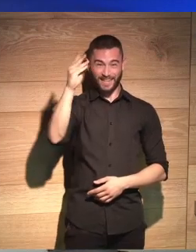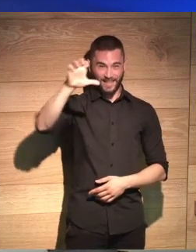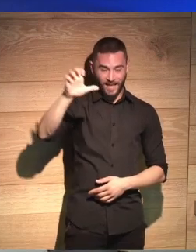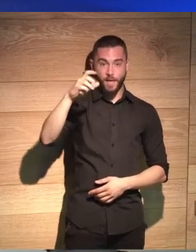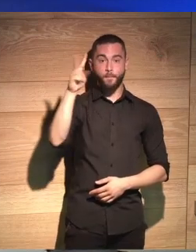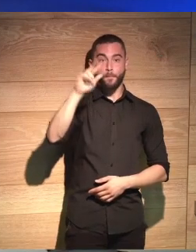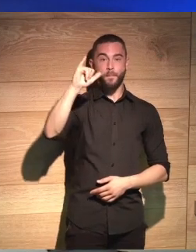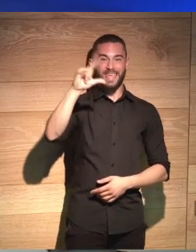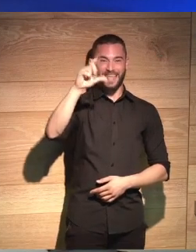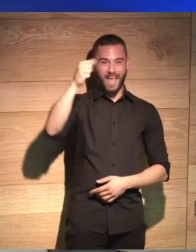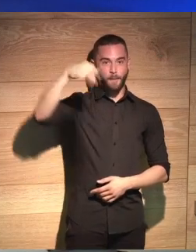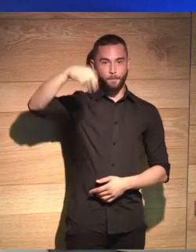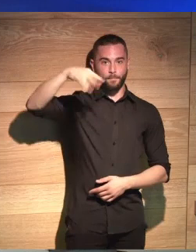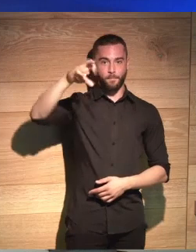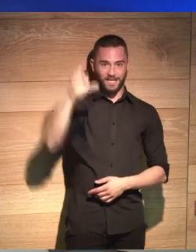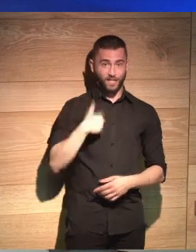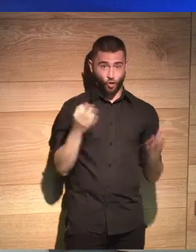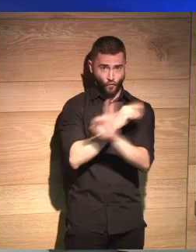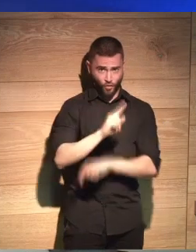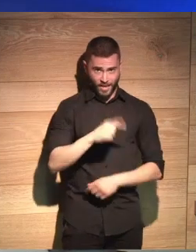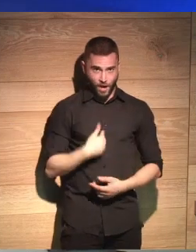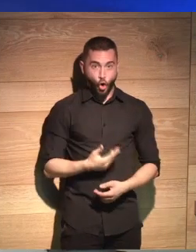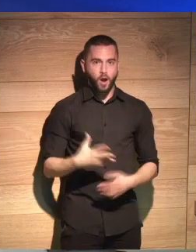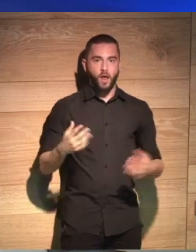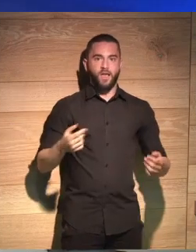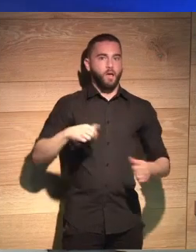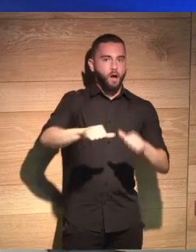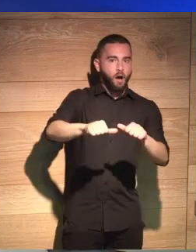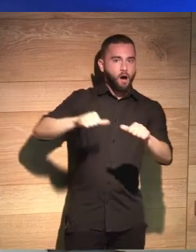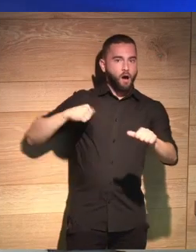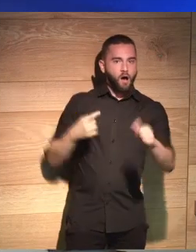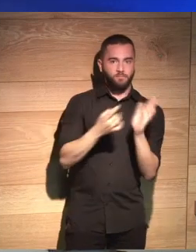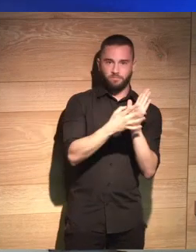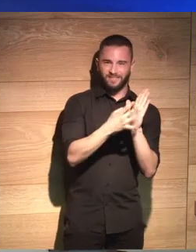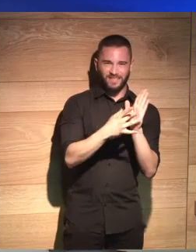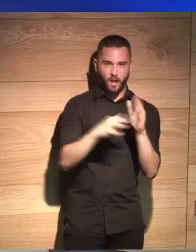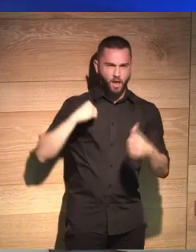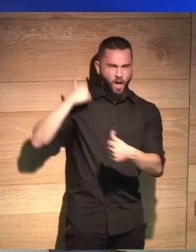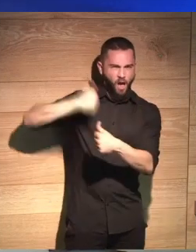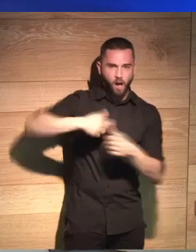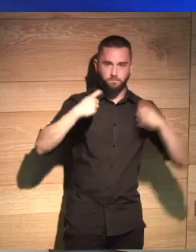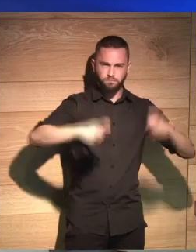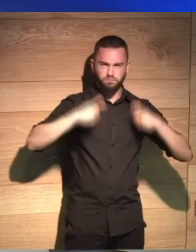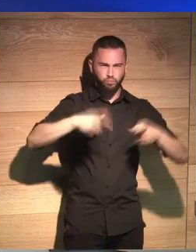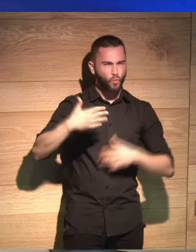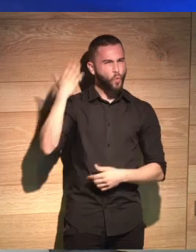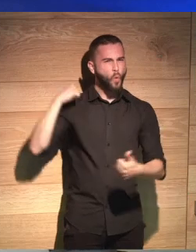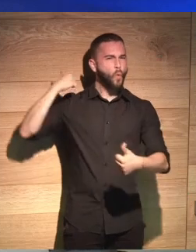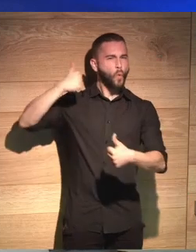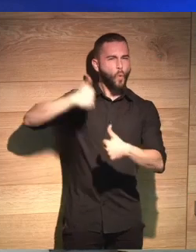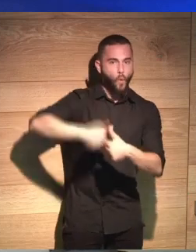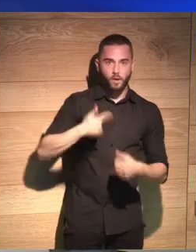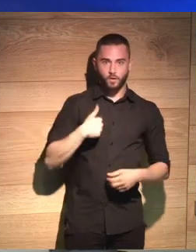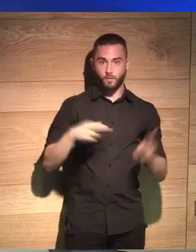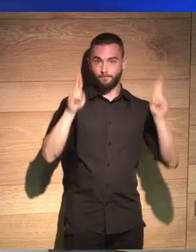equivocaba. La sombra del talento de ambos es alargada y, bueno, yo solo espero estar a la